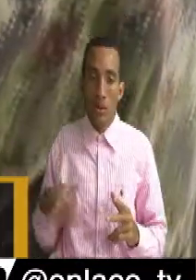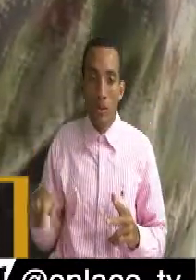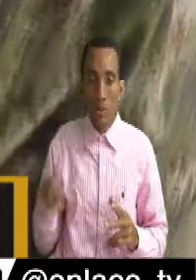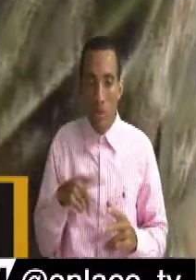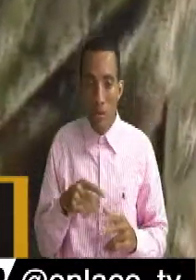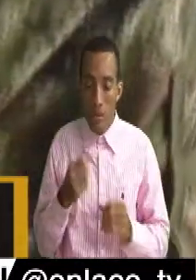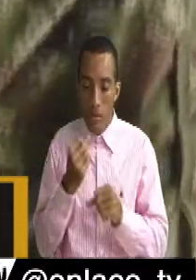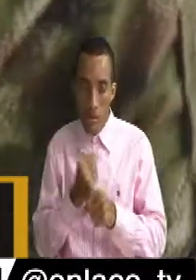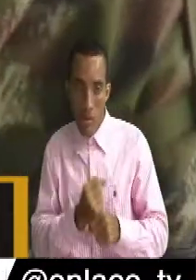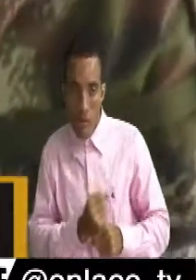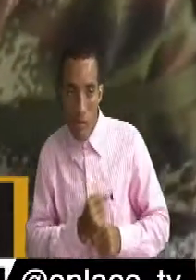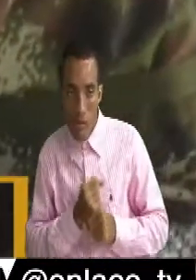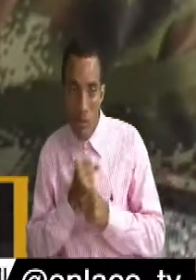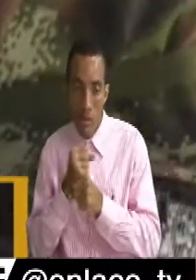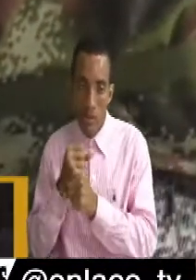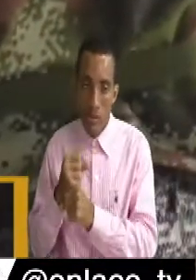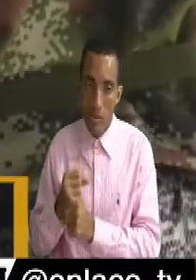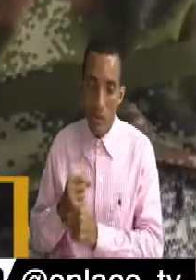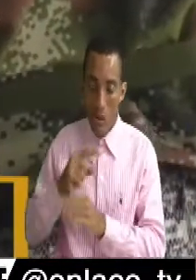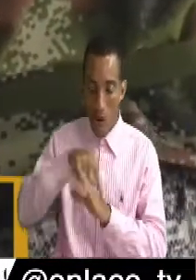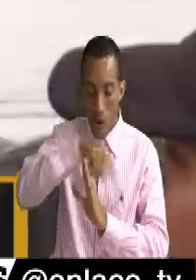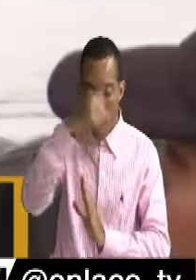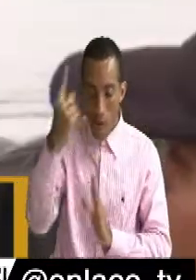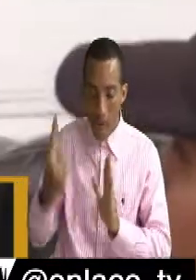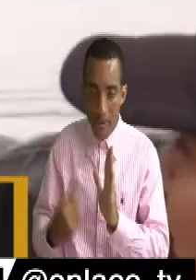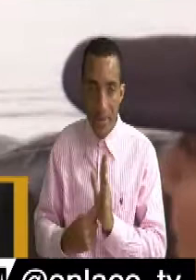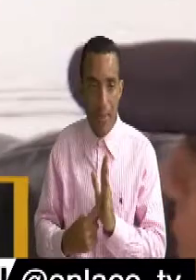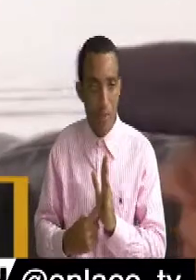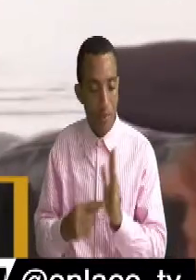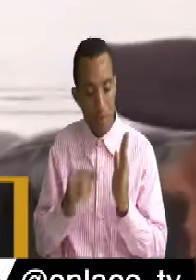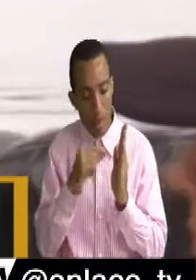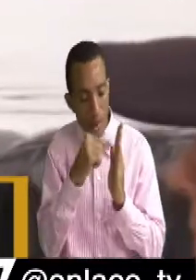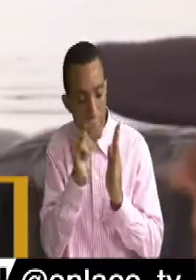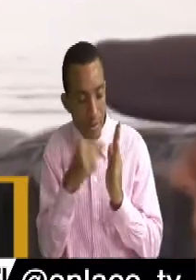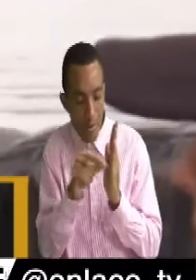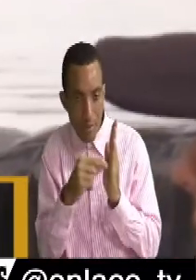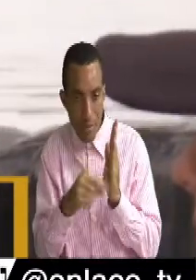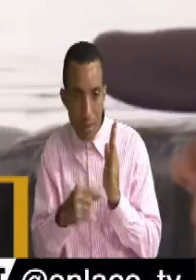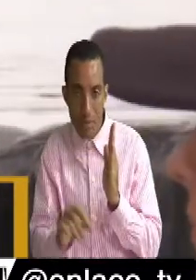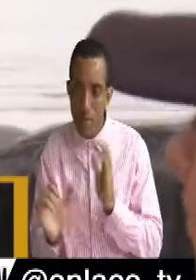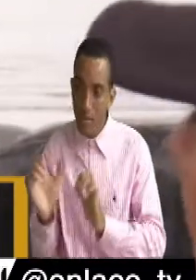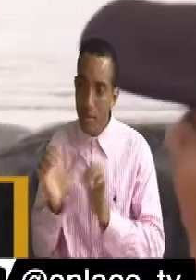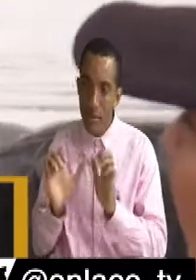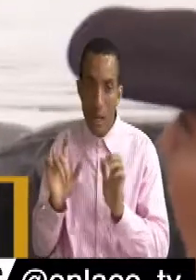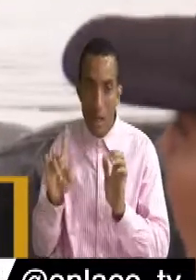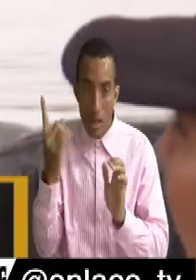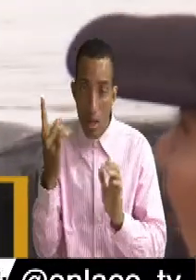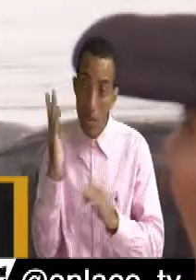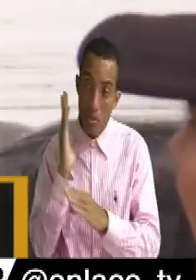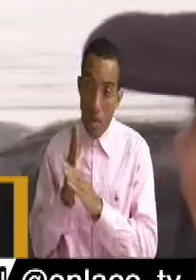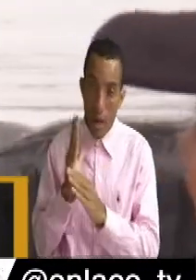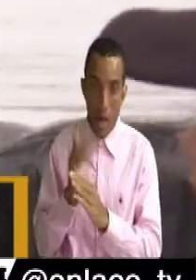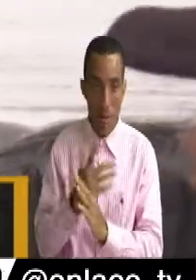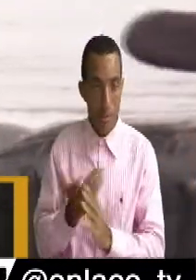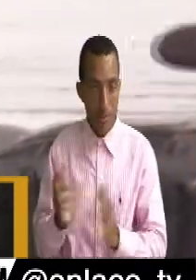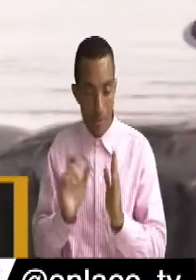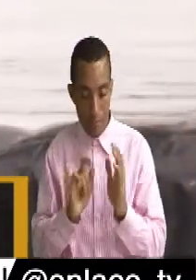chaluperos viajen cumpliendo las medidas de seguridad. Es un control permanente las 24 horas del día con el fin